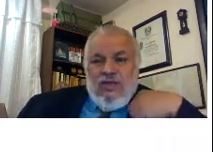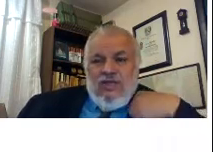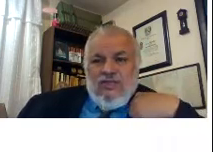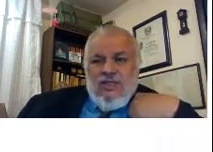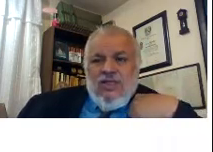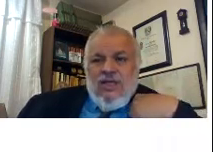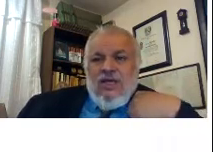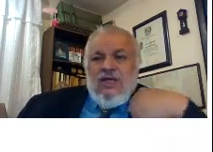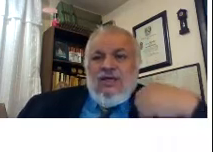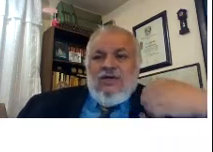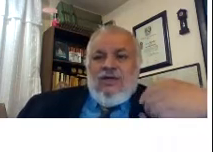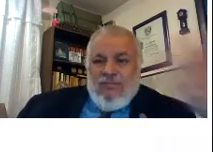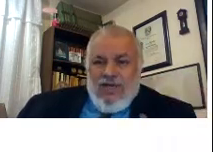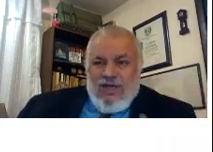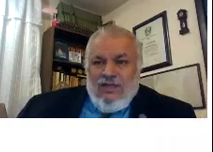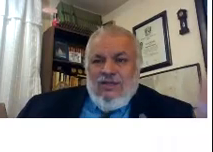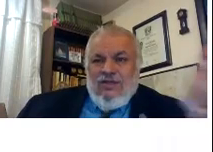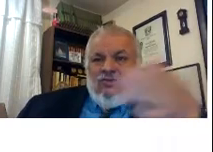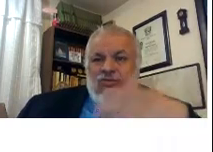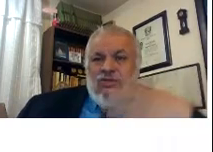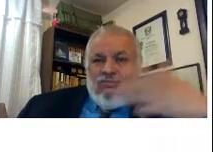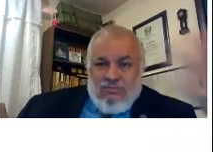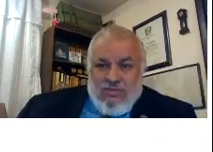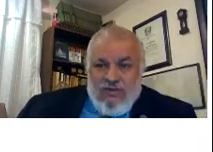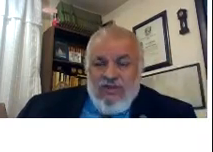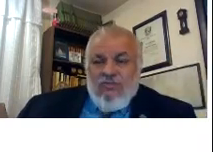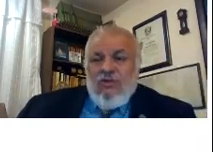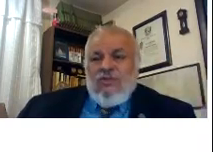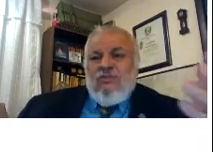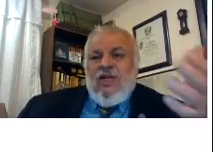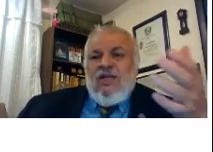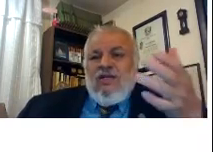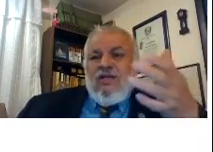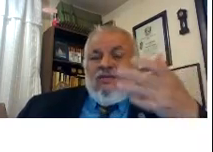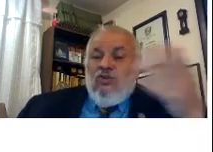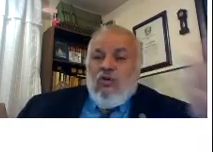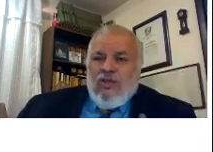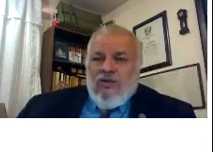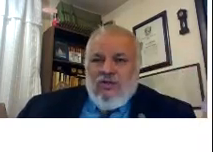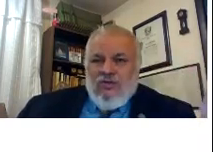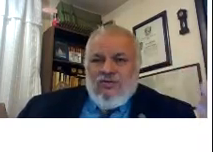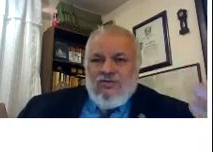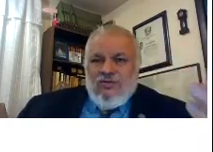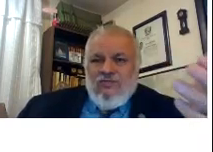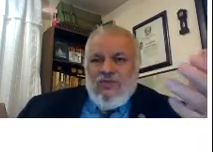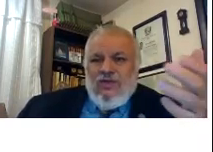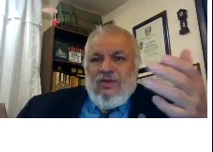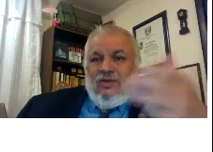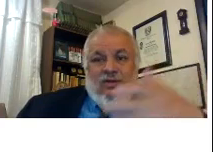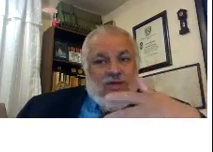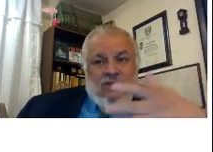trata de que nos castiguen, se trata de que quien venga de atrás de nosotros, quien se enfrenta a un problema similar, no cometa los errores,